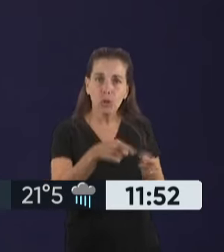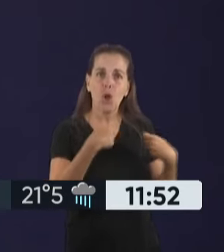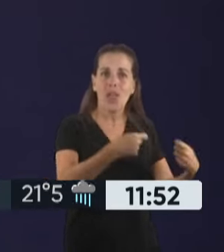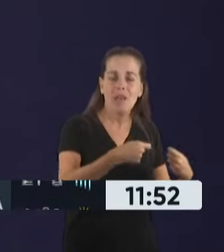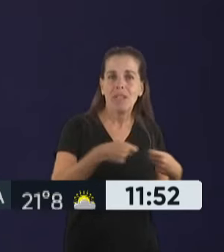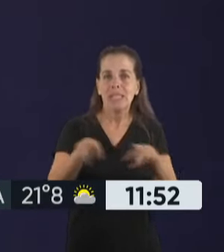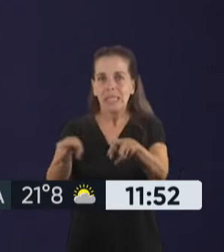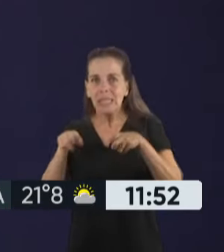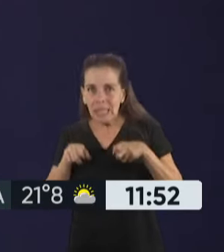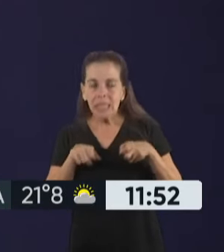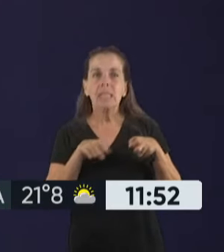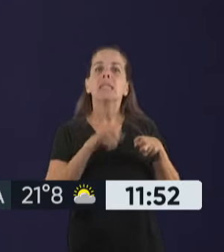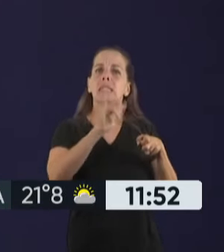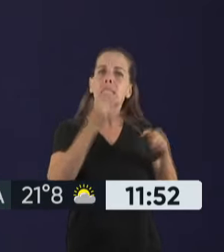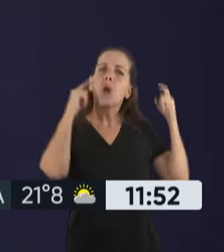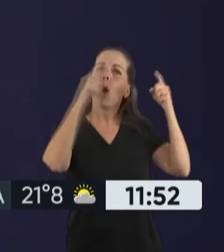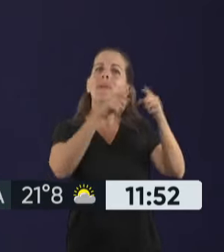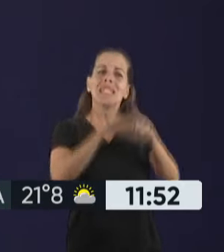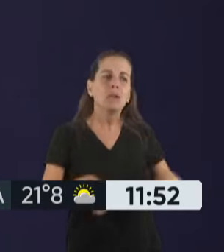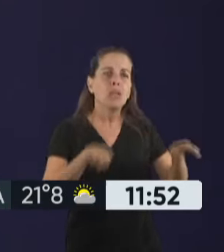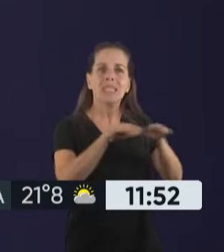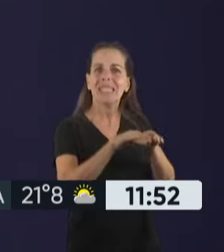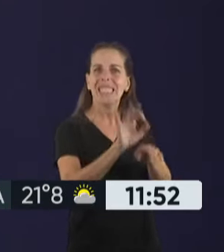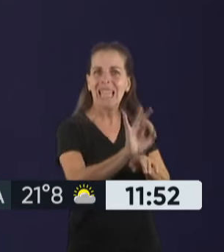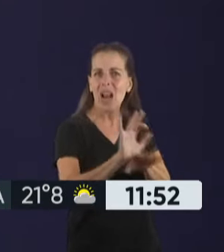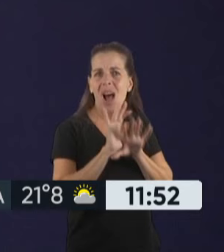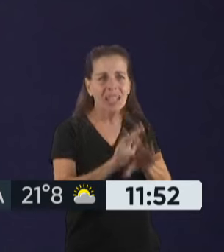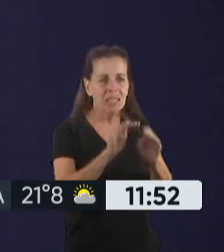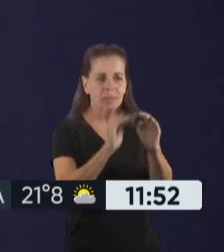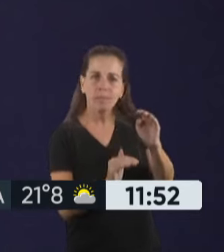cero no solo en una realidad sino en algo innegociable